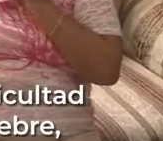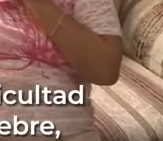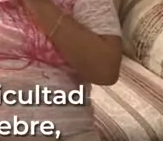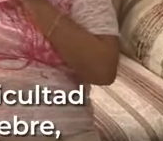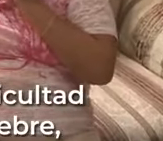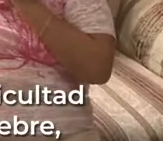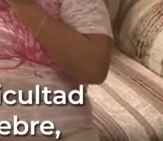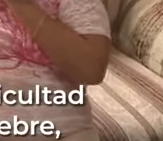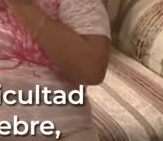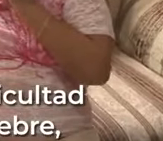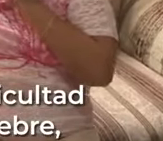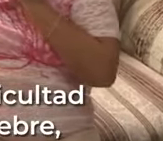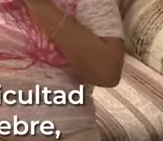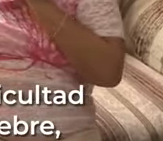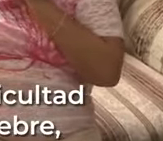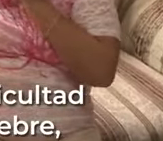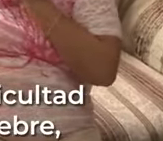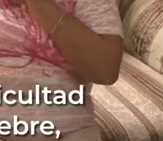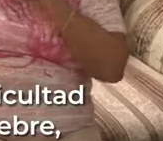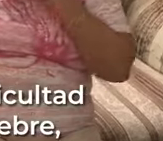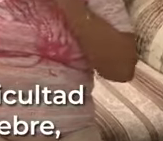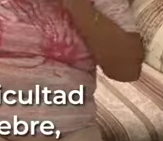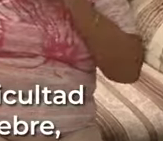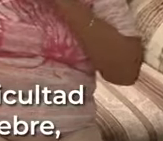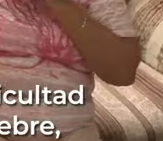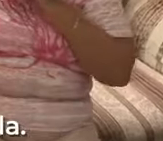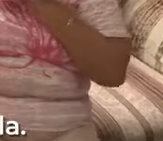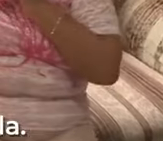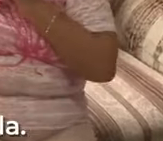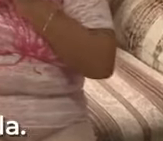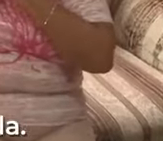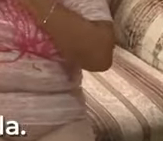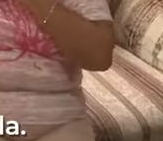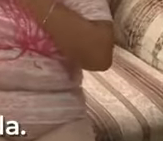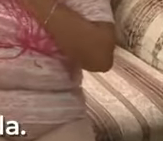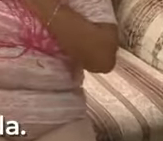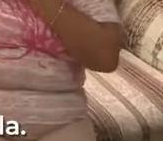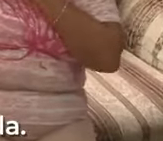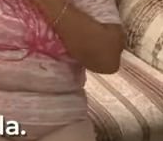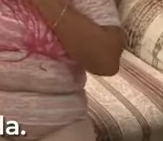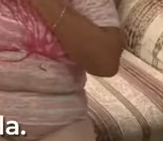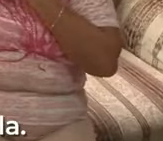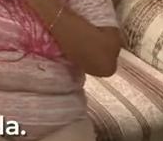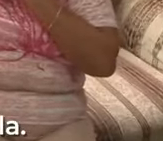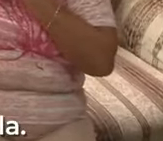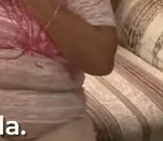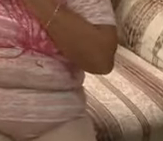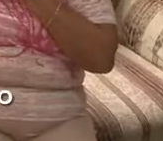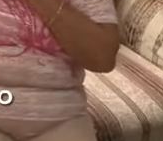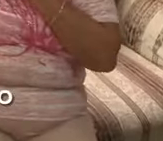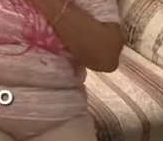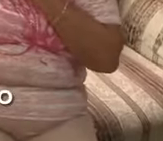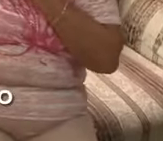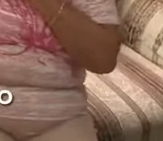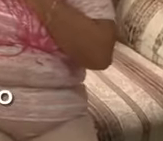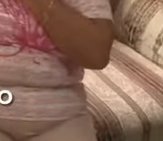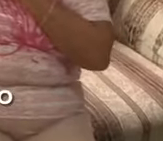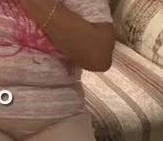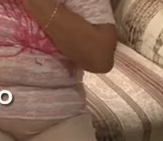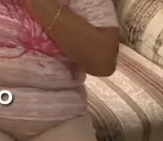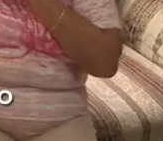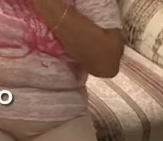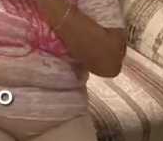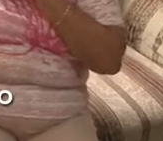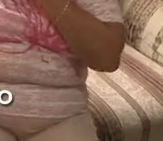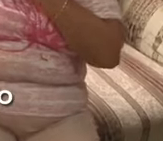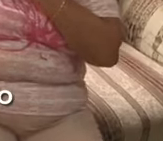tos, dificultad para respirar, fluido nasal o fiebre, deberás notificarlo oportunamente a la escuela. Acude a un centro médico